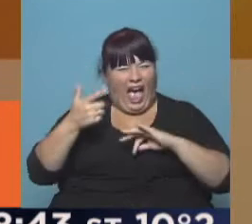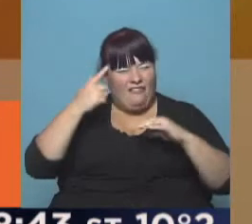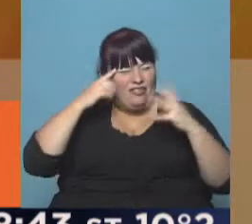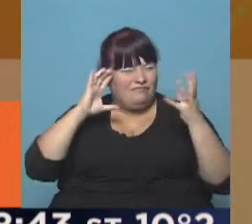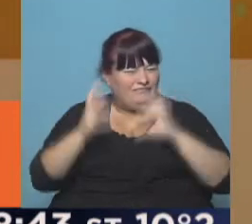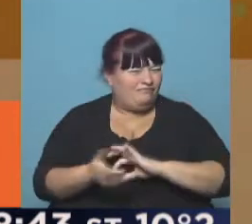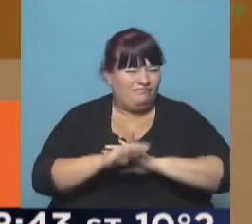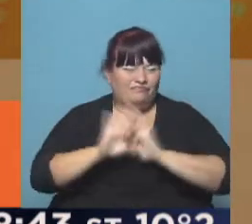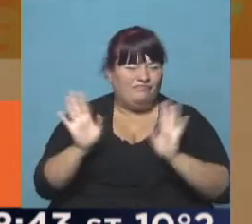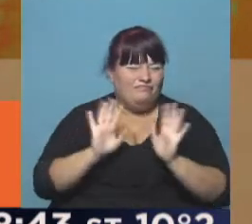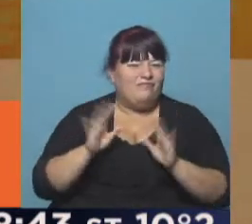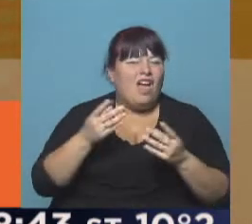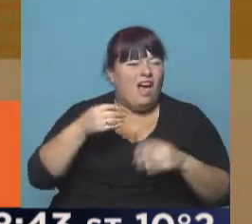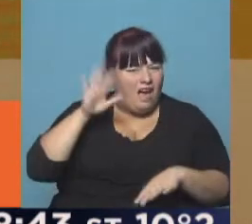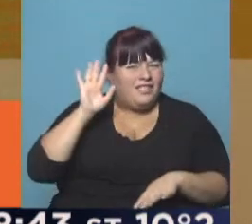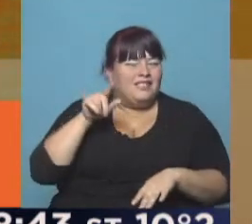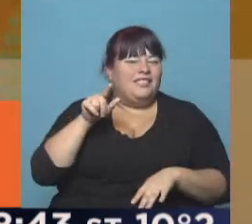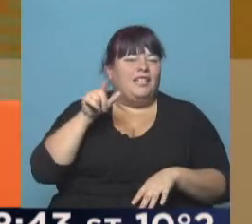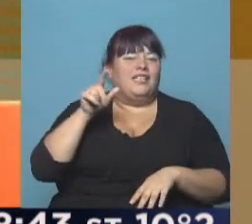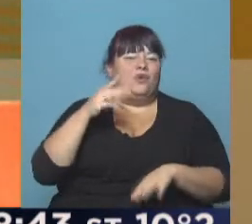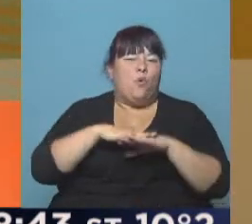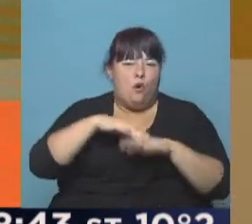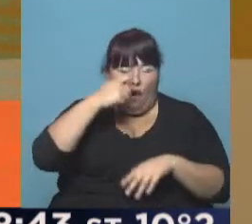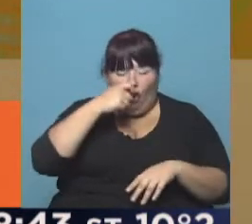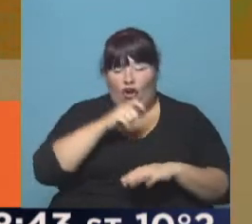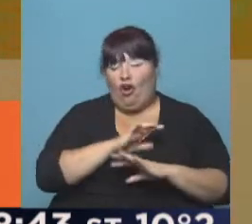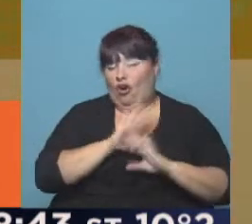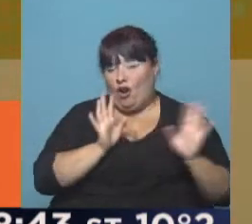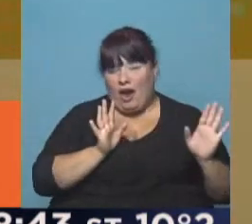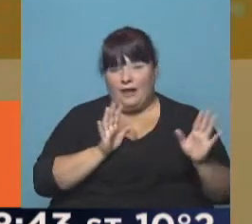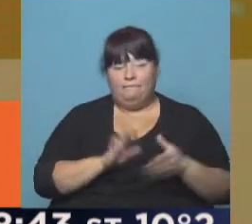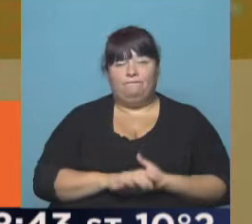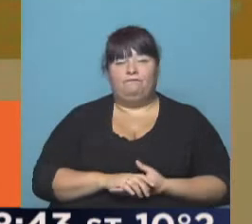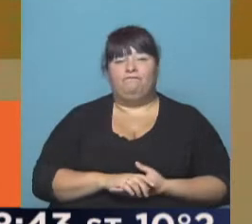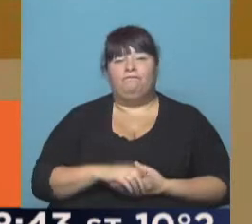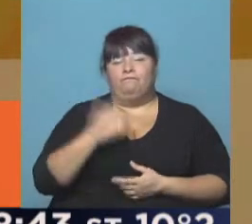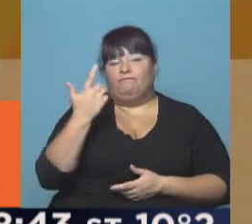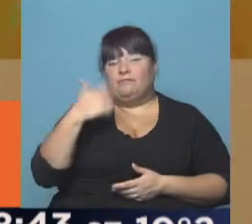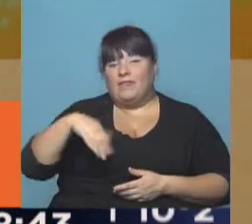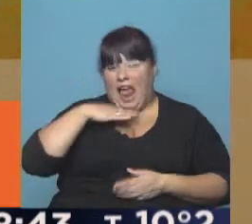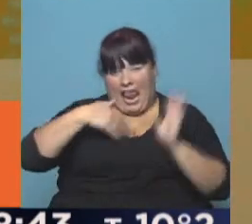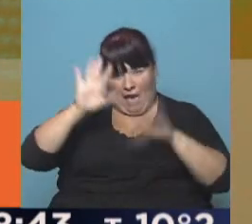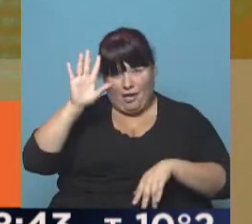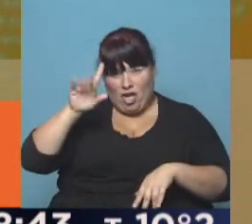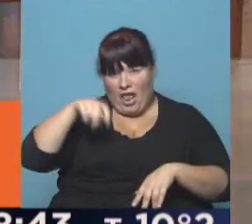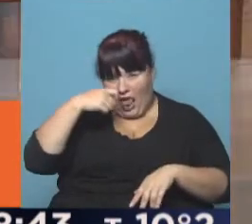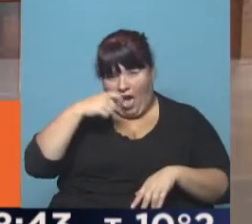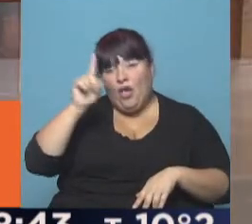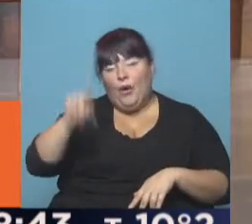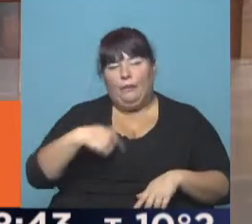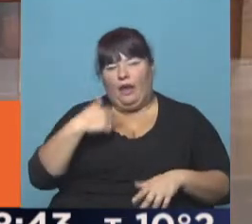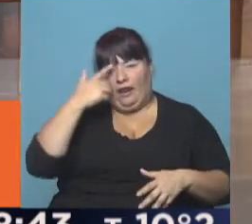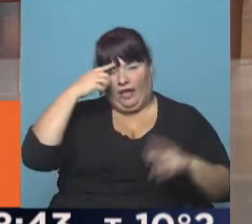degradación muchas veces llevado por la droga de muchos de los delincuentes se van a